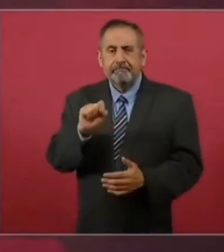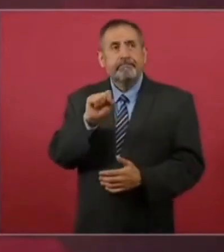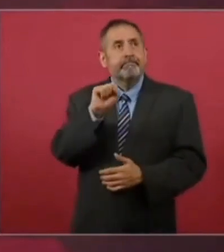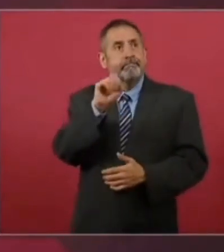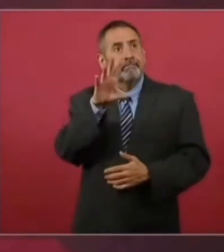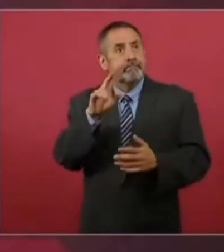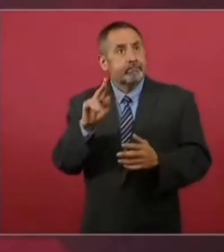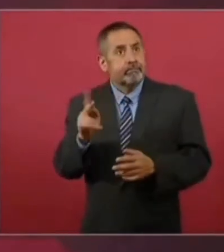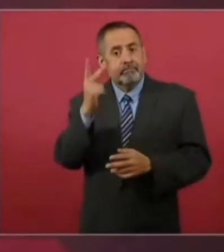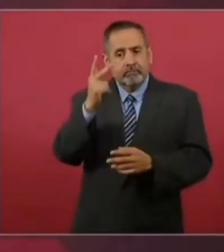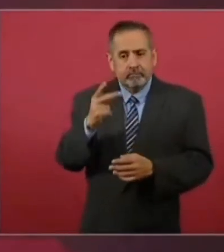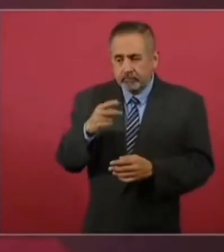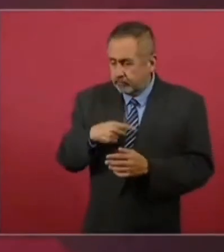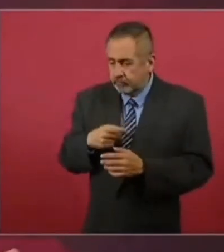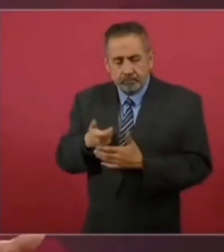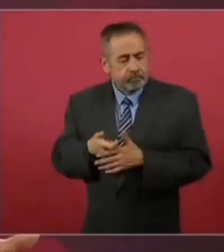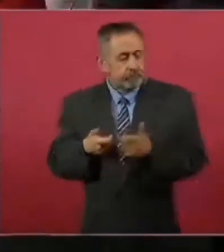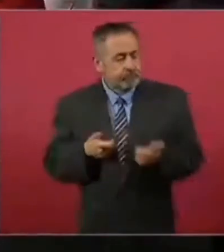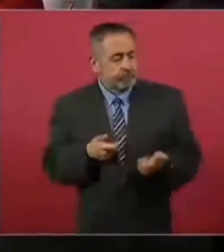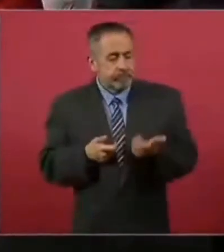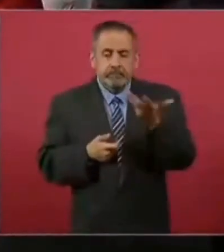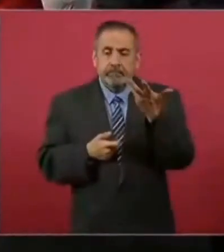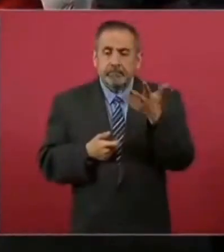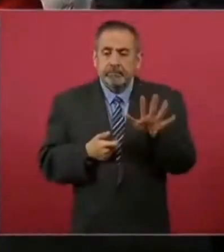cuesta extraerlo 10.